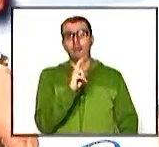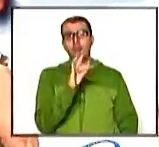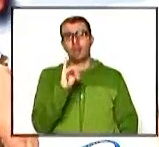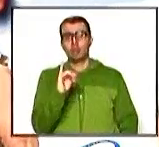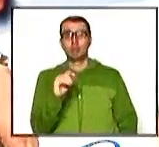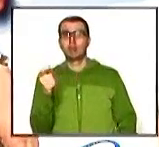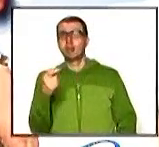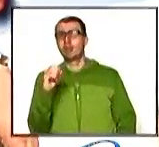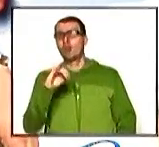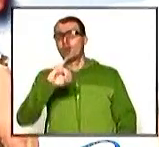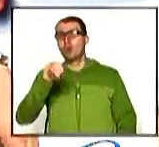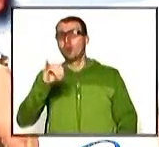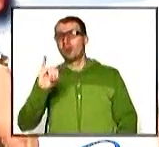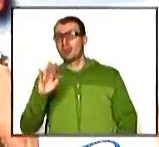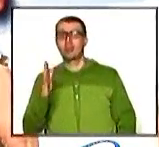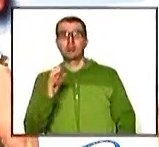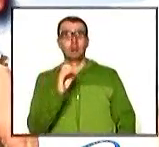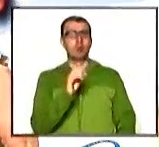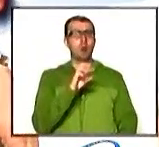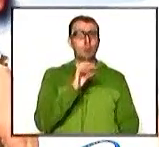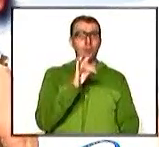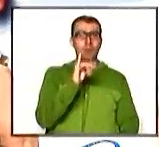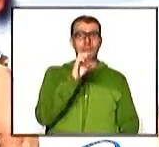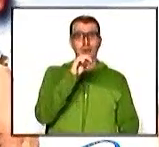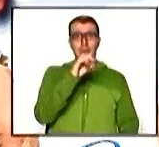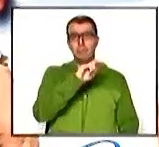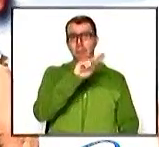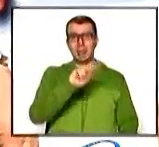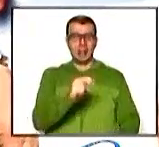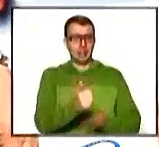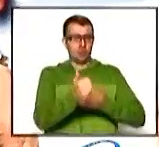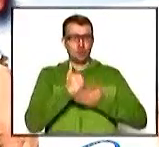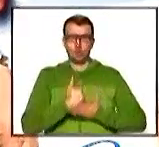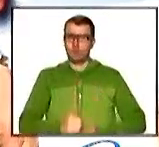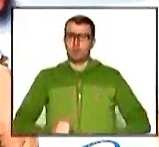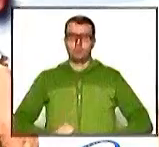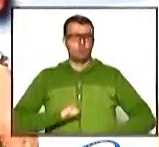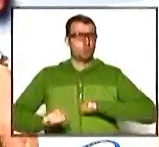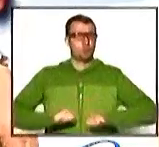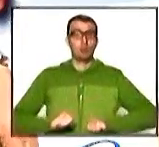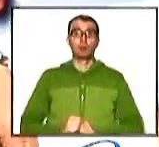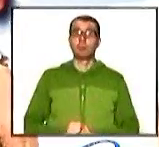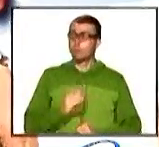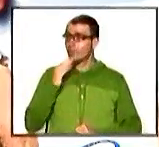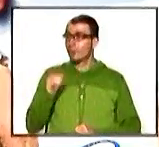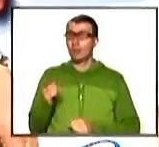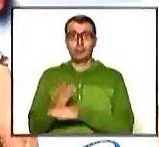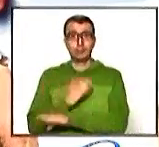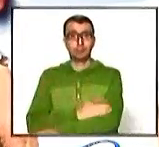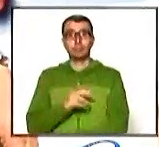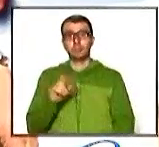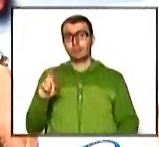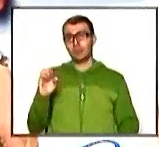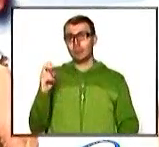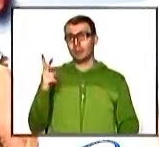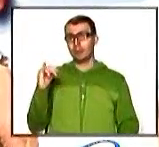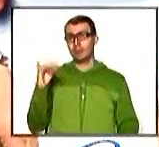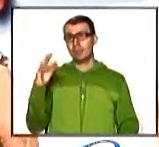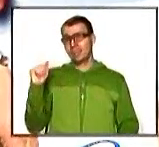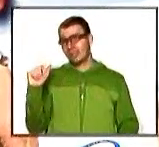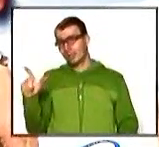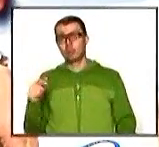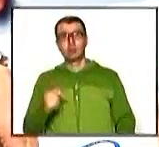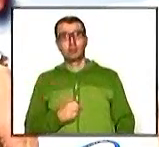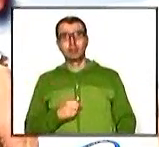el goji, son ayudas importantes. Ahorita hablamos del Revital como bebida rehidratante.